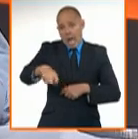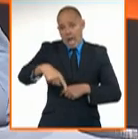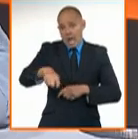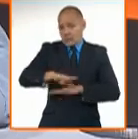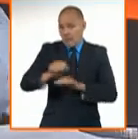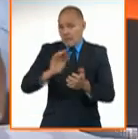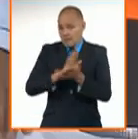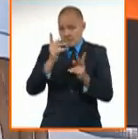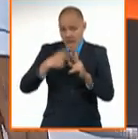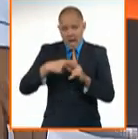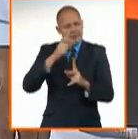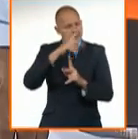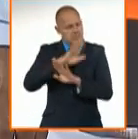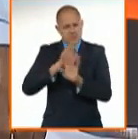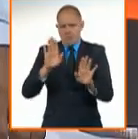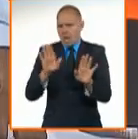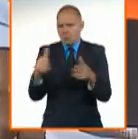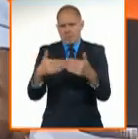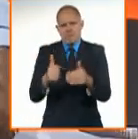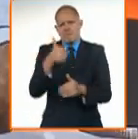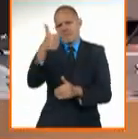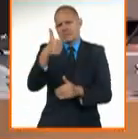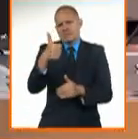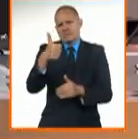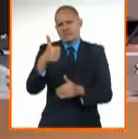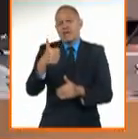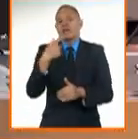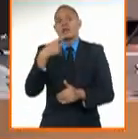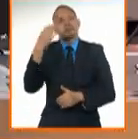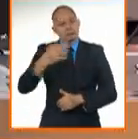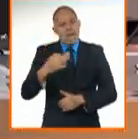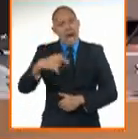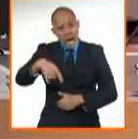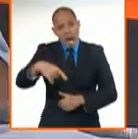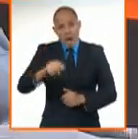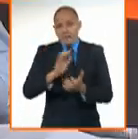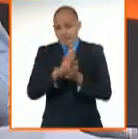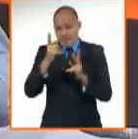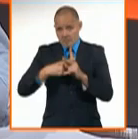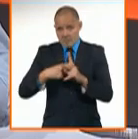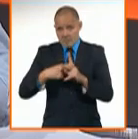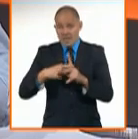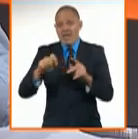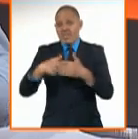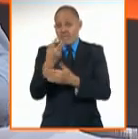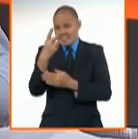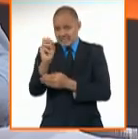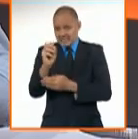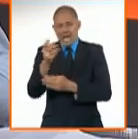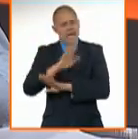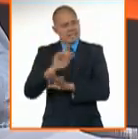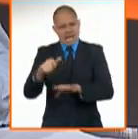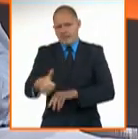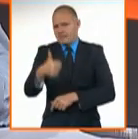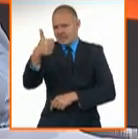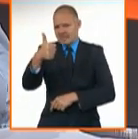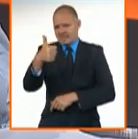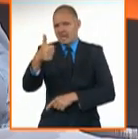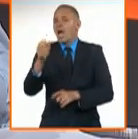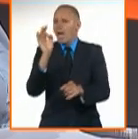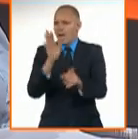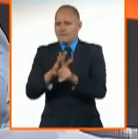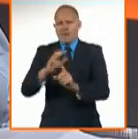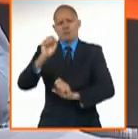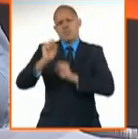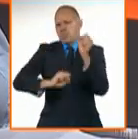debemos estar incorporando esa máquina se siente mayor eta de mayor este exactamente ya la unidad ahora está en proceso de ajuste vamos la turbina está en